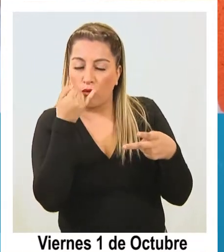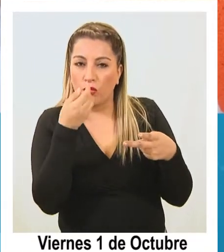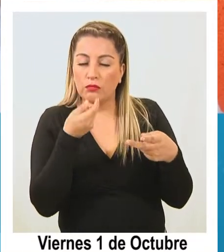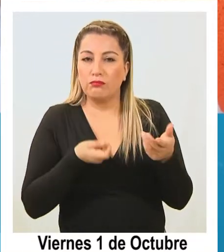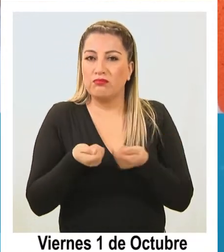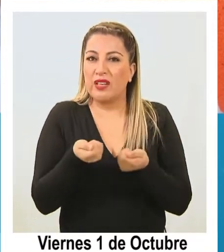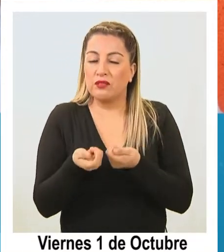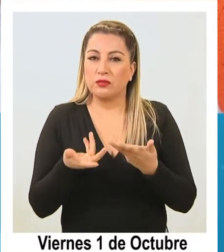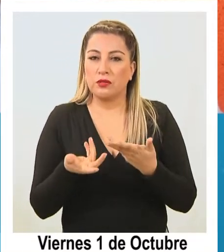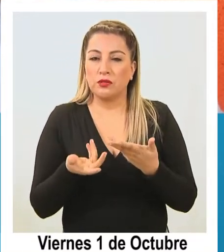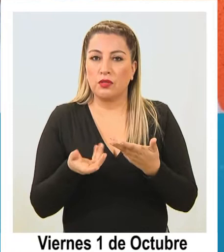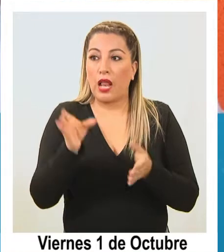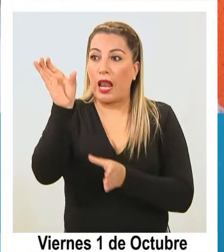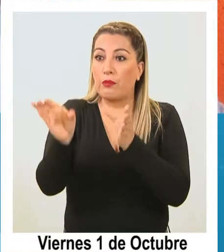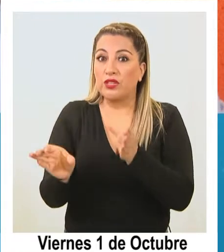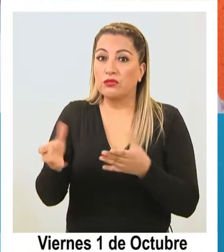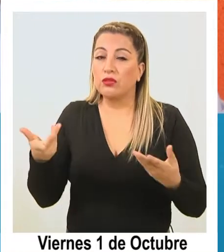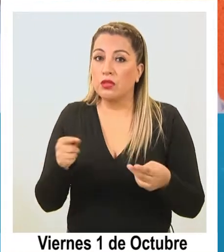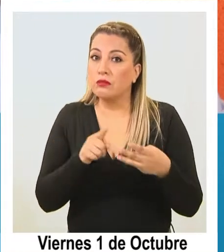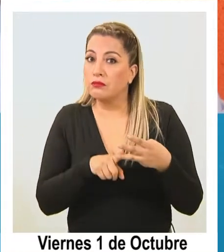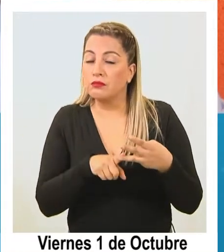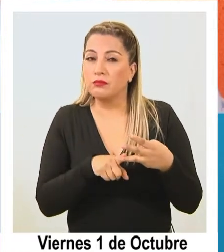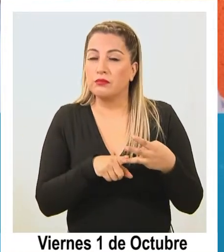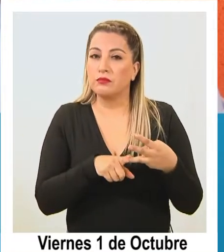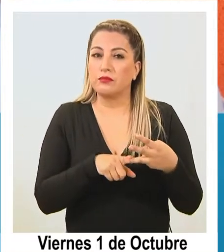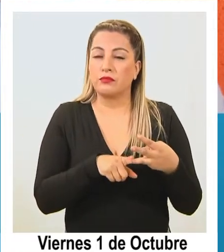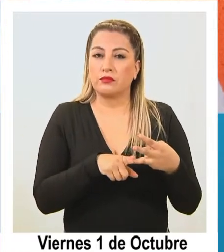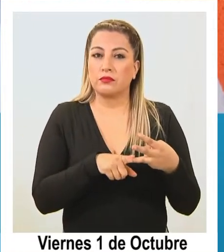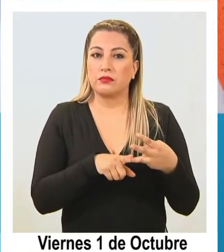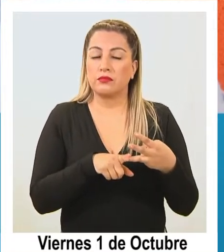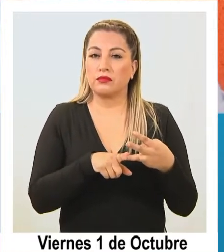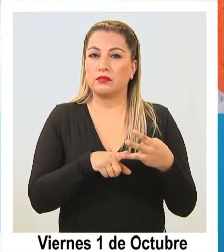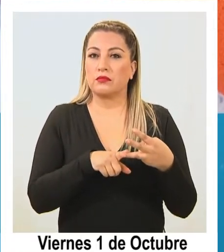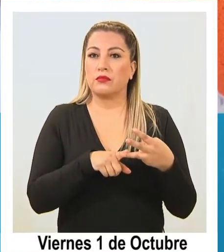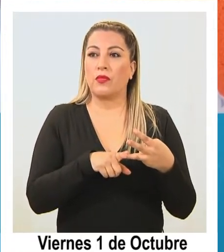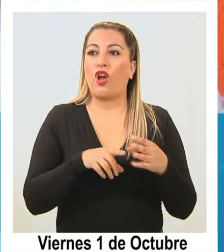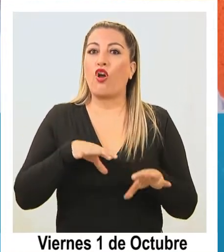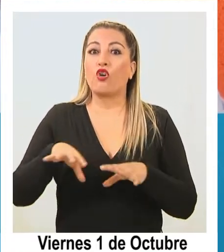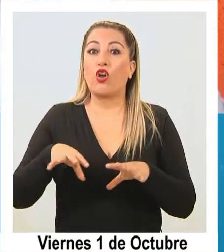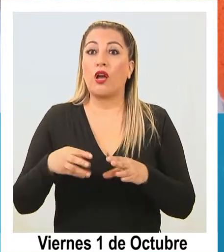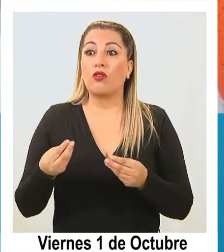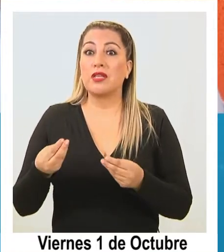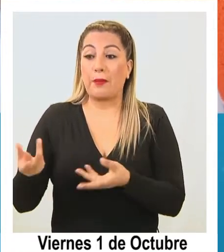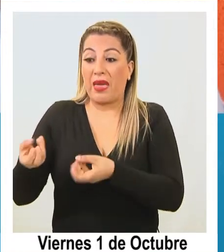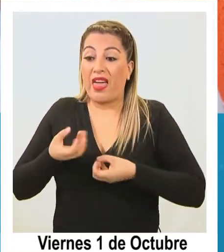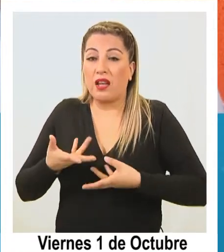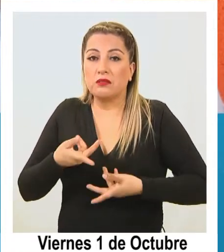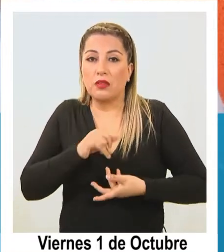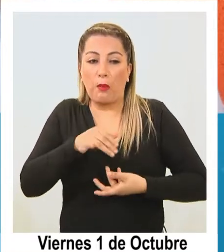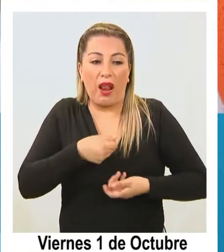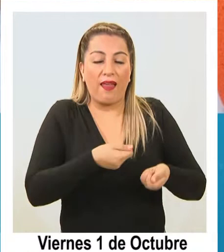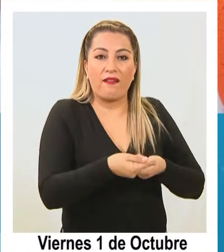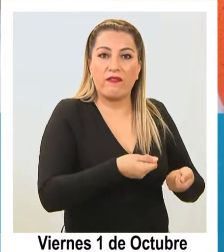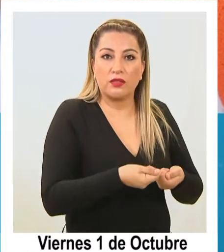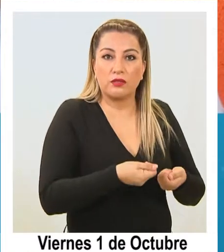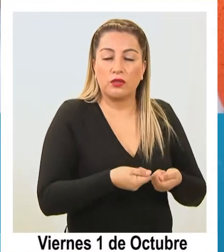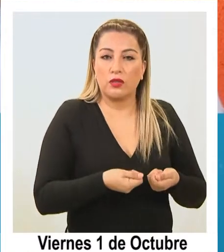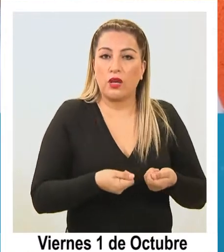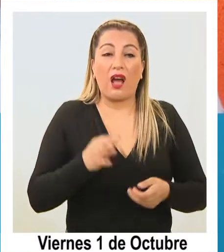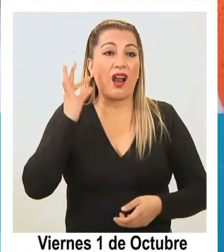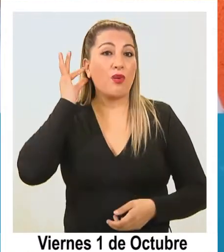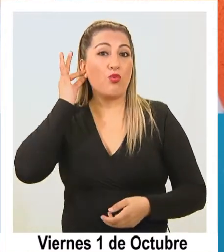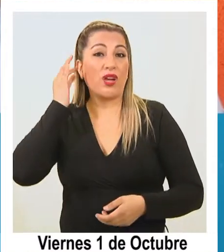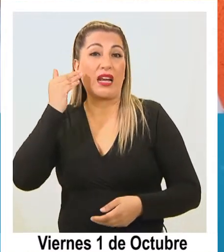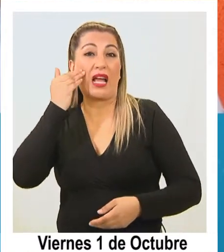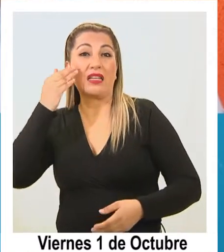negocios con las personas, con la caridad, hace negocio con la caridad, femicidio frustrado, la verdad es